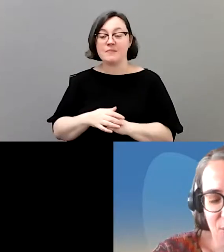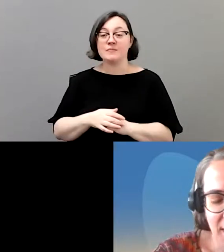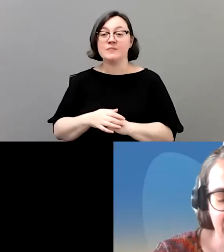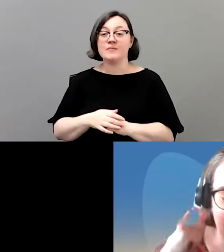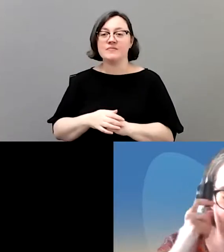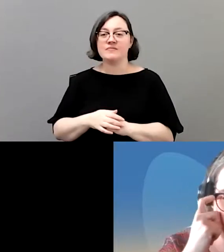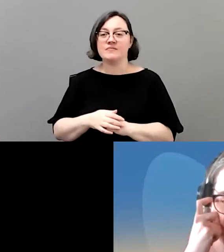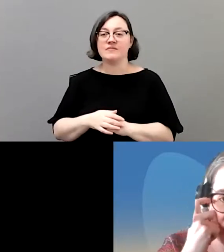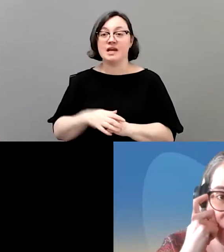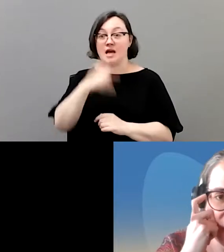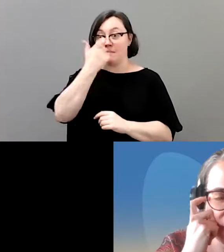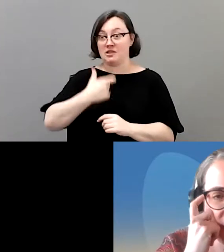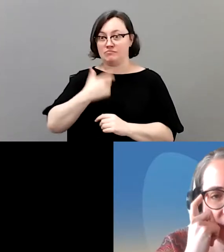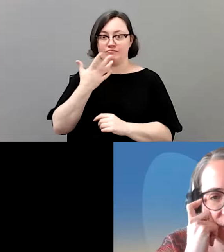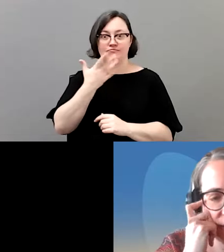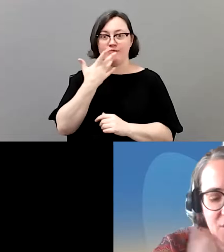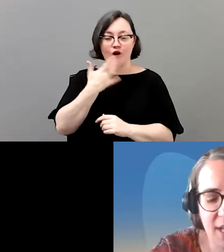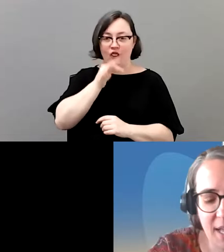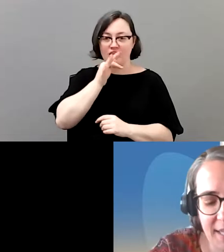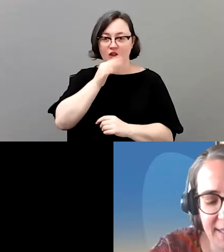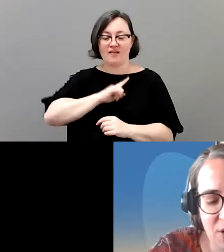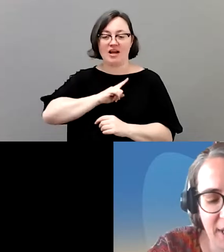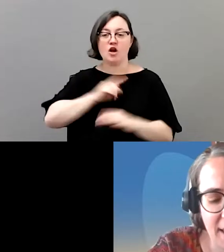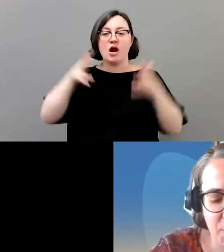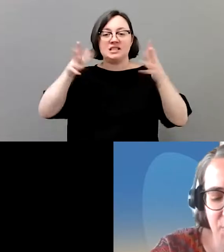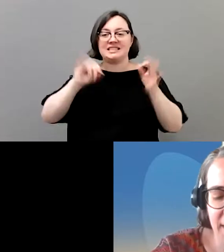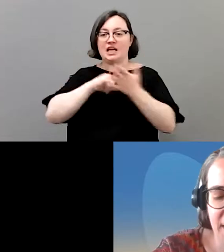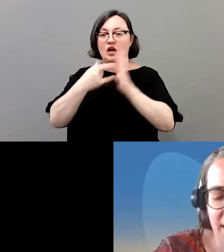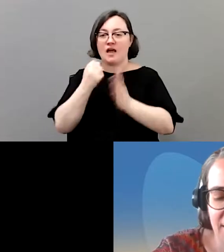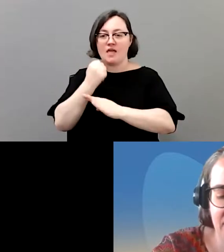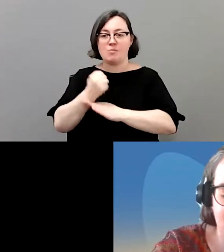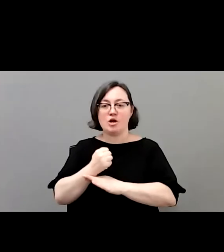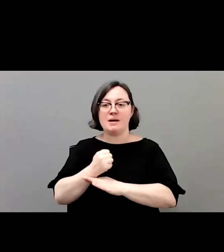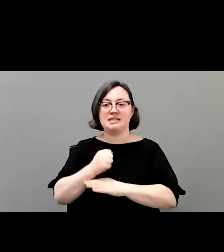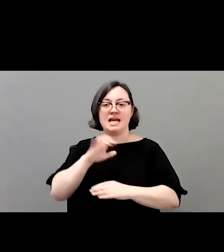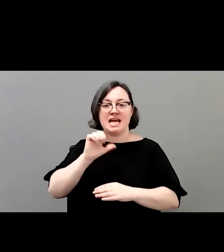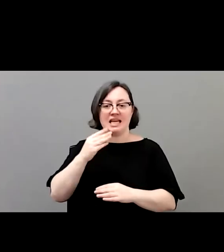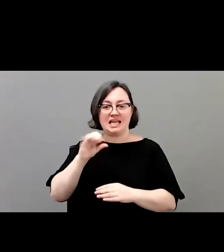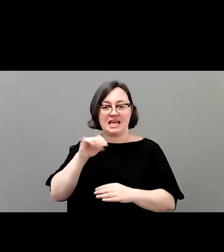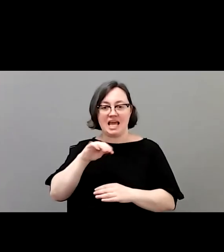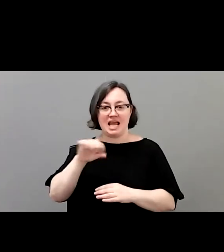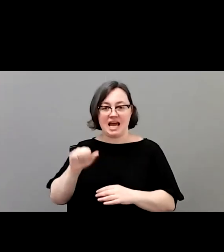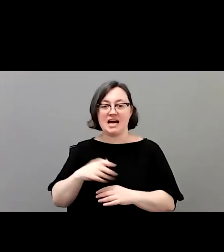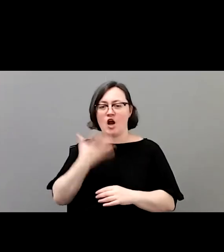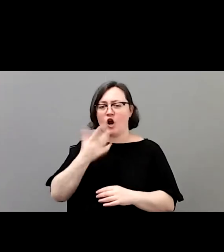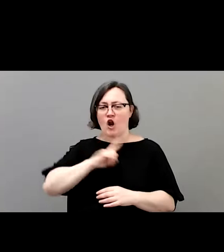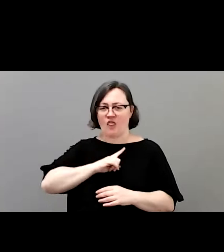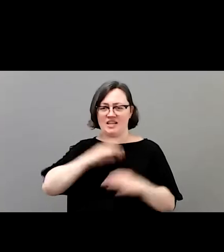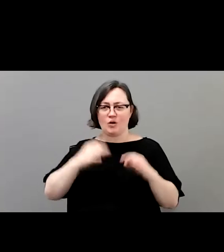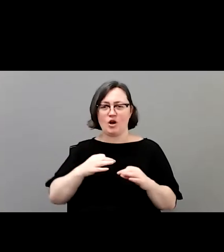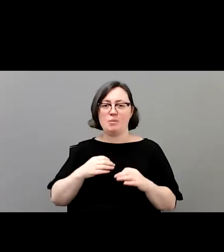para los que no me conocéis, como dice Patricia, soy asesora de tecnología de apoyo de Quinera. Los que nos conocen seguro que es más por